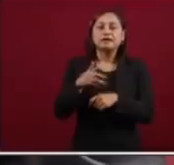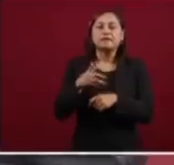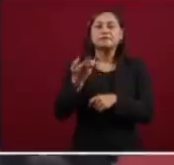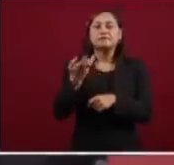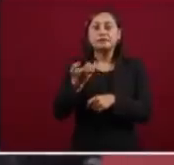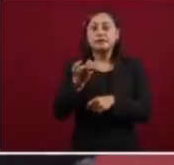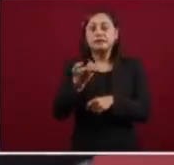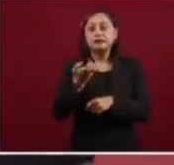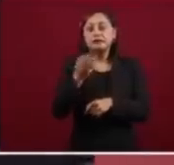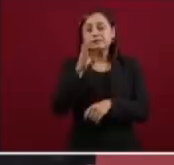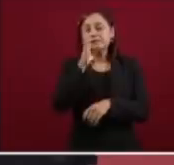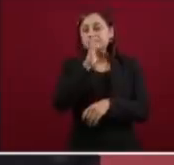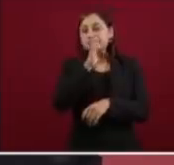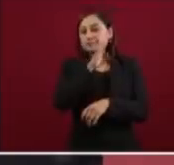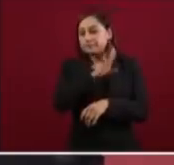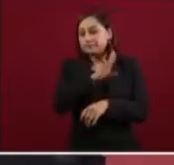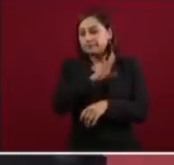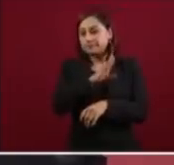el marco